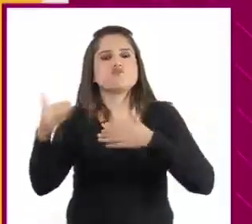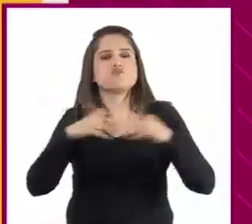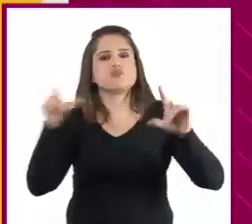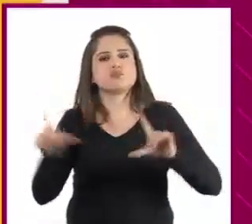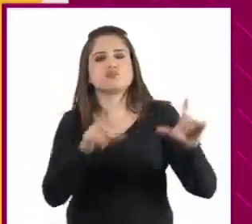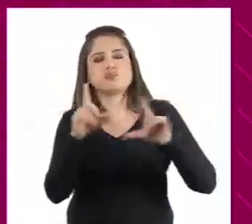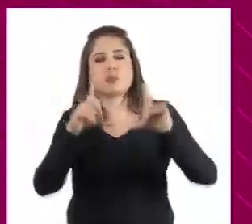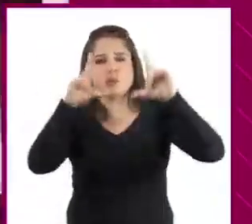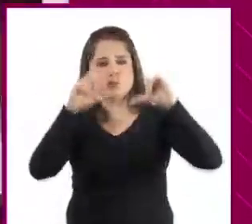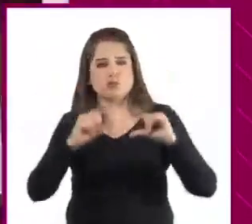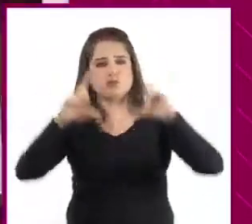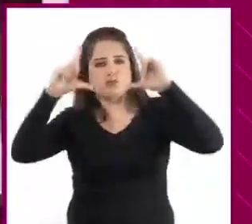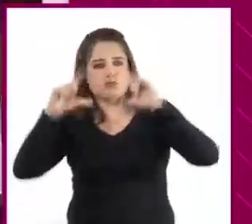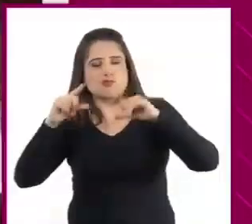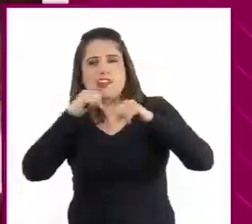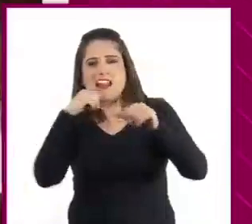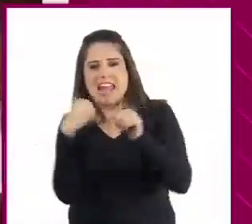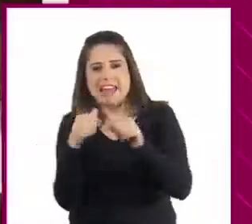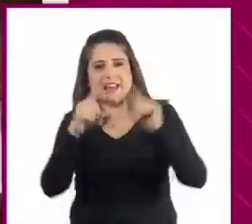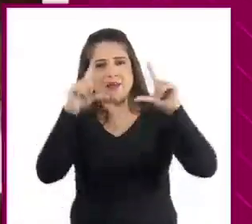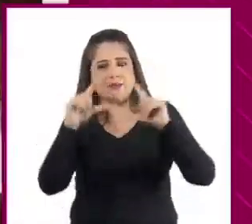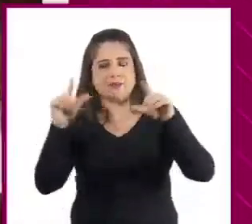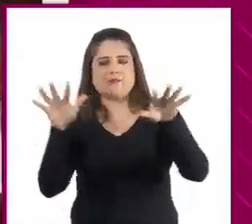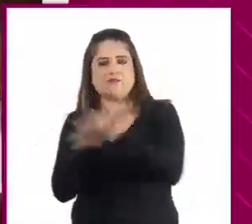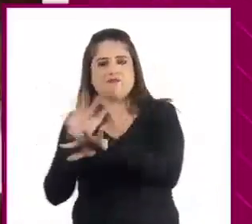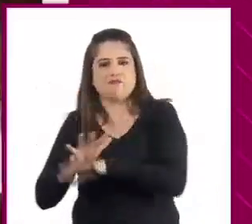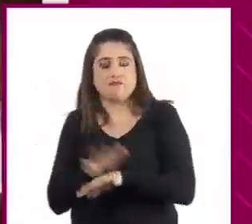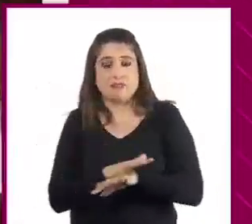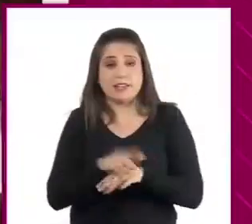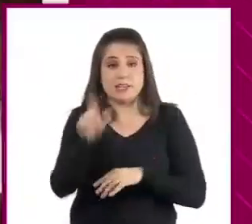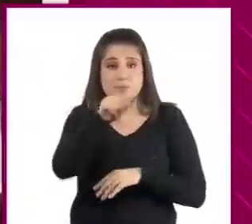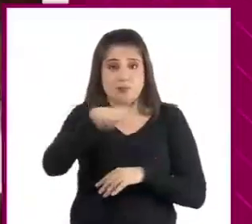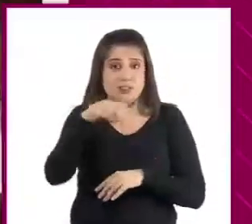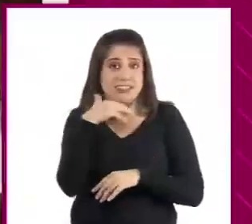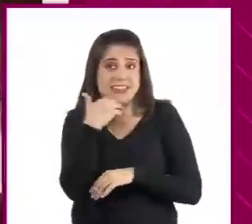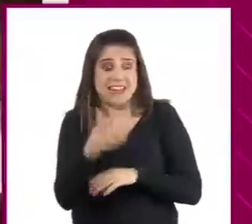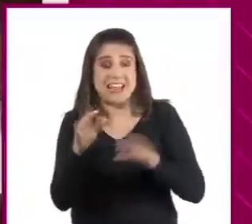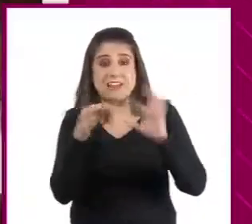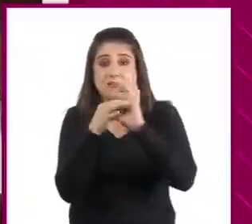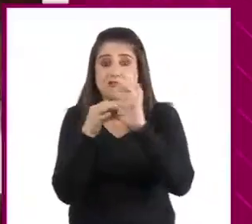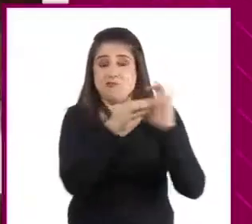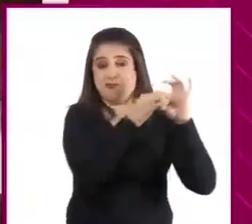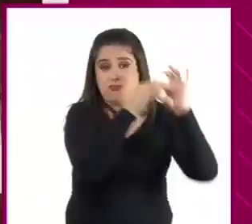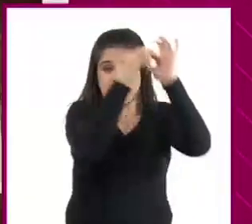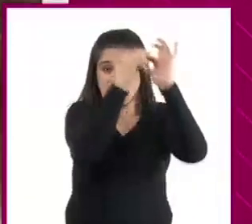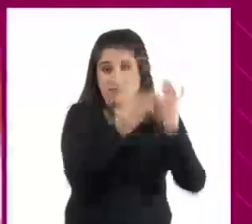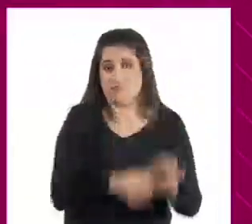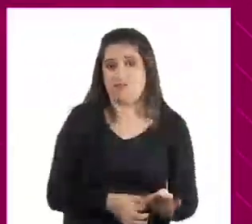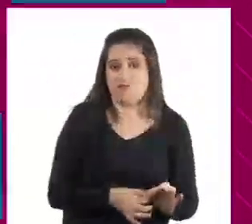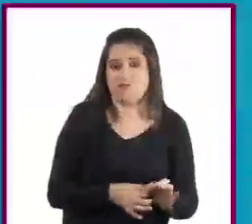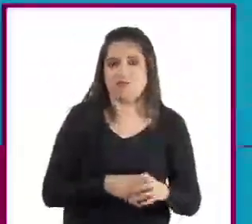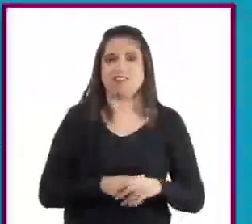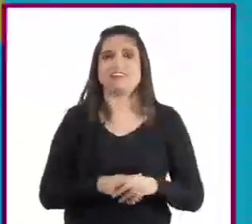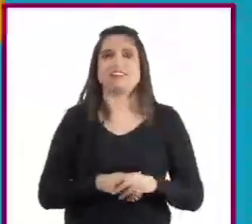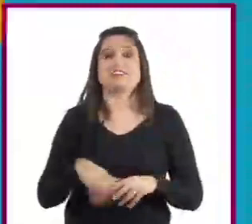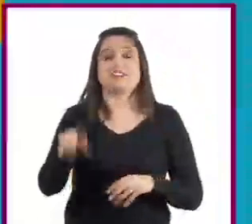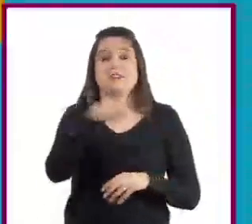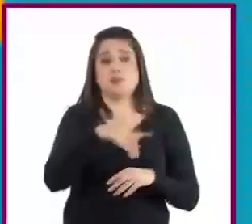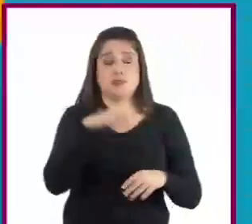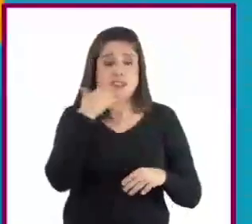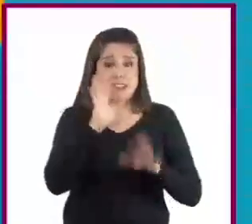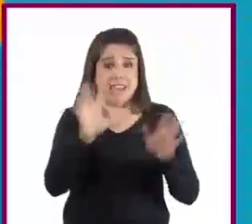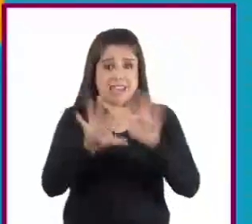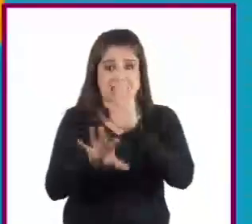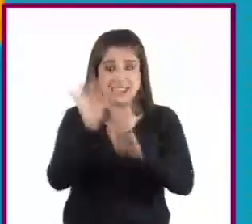tamaño y la fuente, si deseamos que las diapositivas estén unificadas. Una vez que definimos